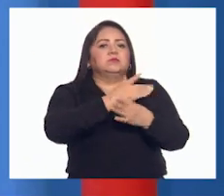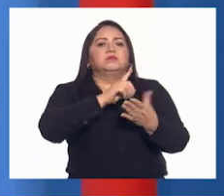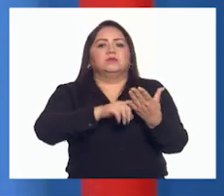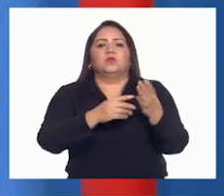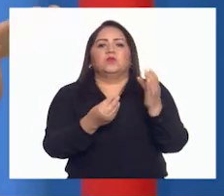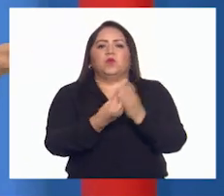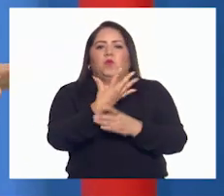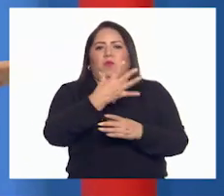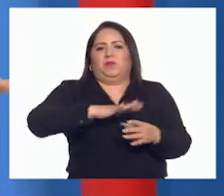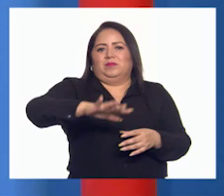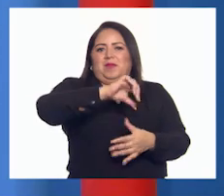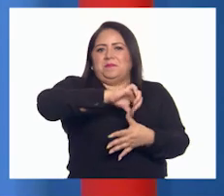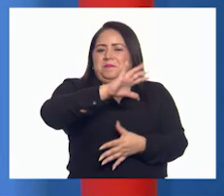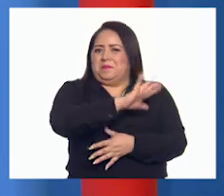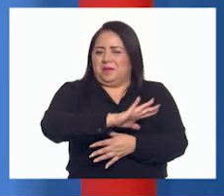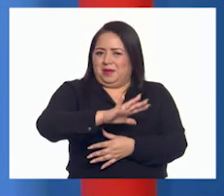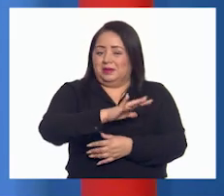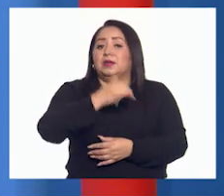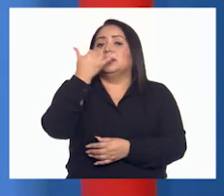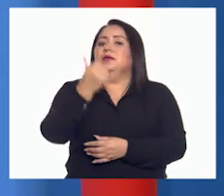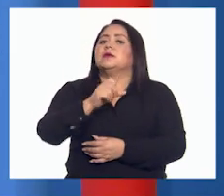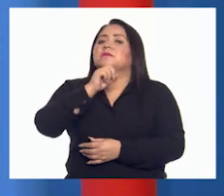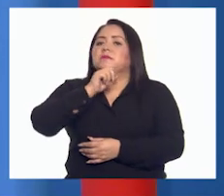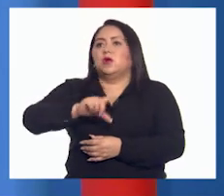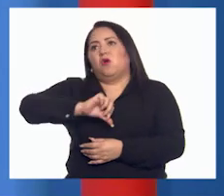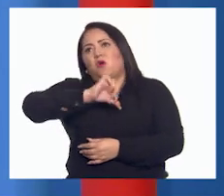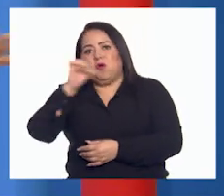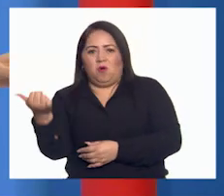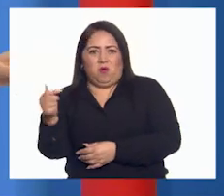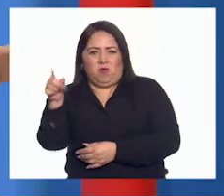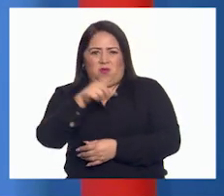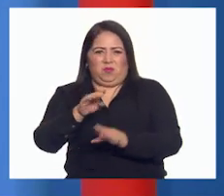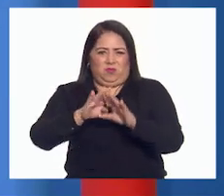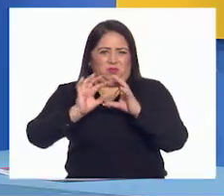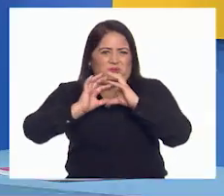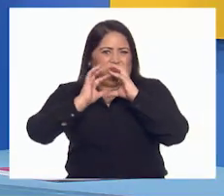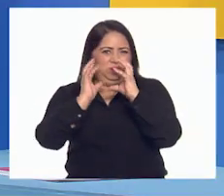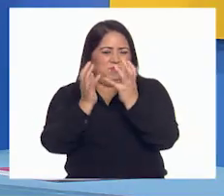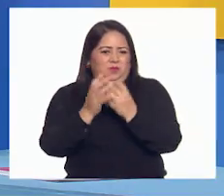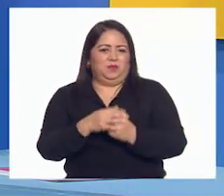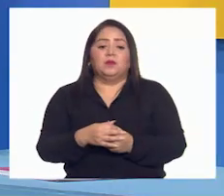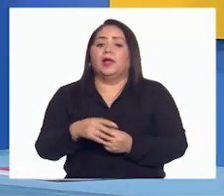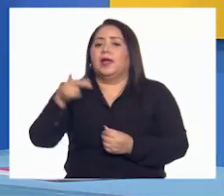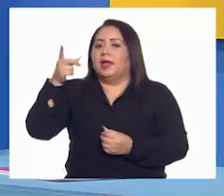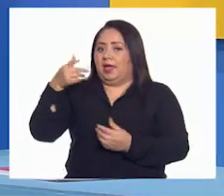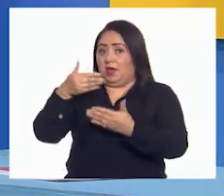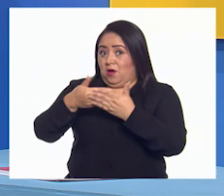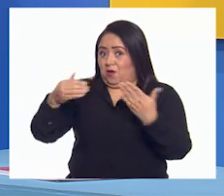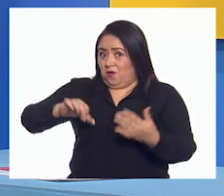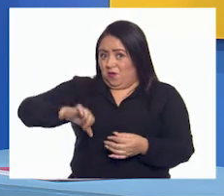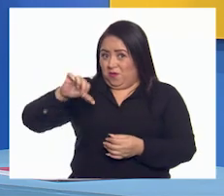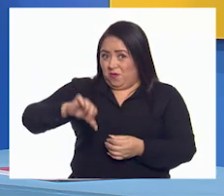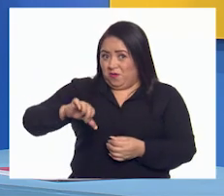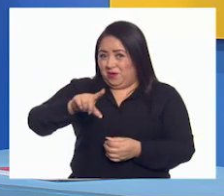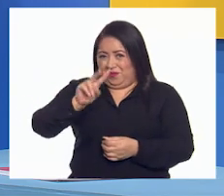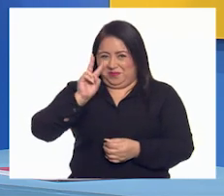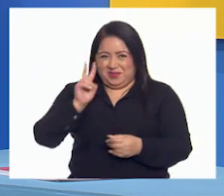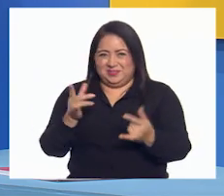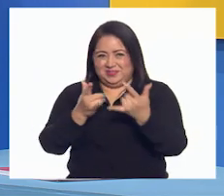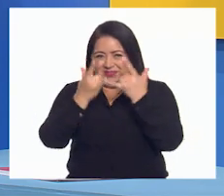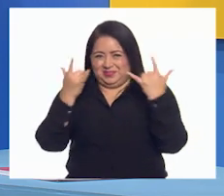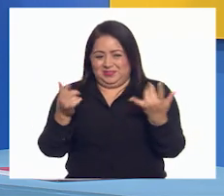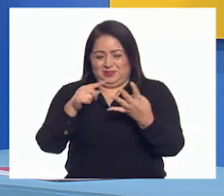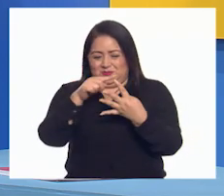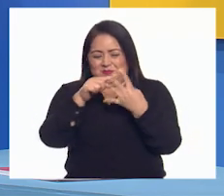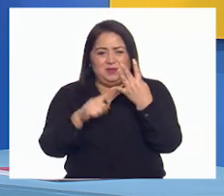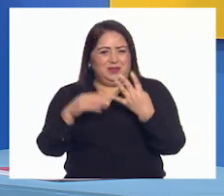colonizaron el resto de América y también otros territorios del globo terráqueo. El día de hoy, a través de la historia de los